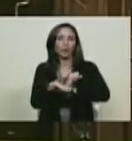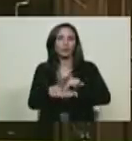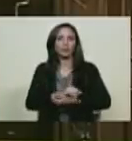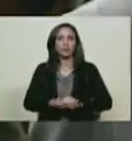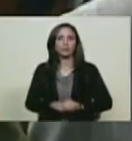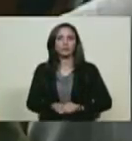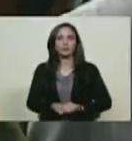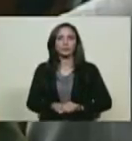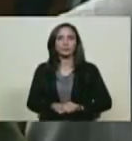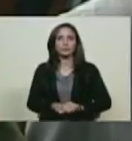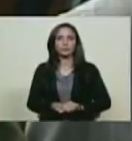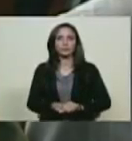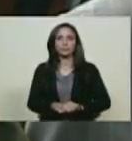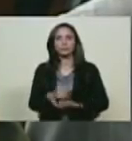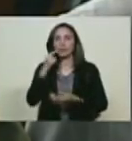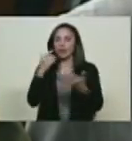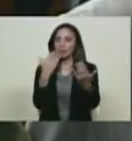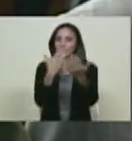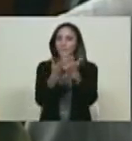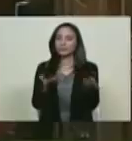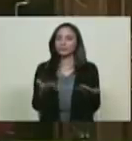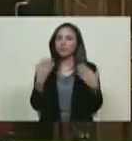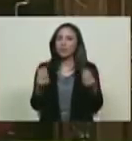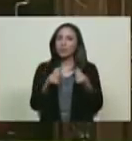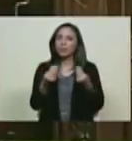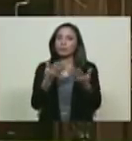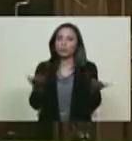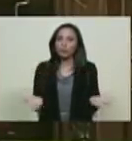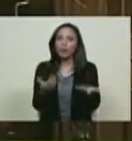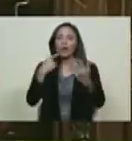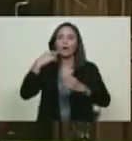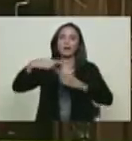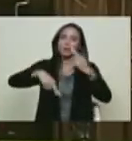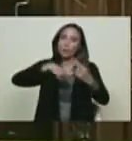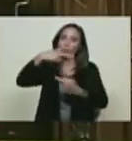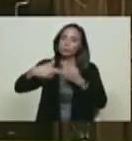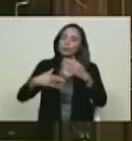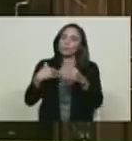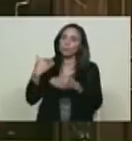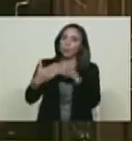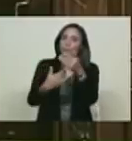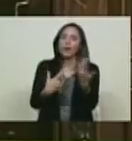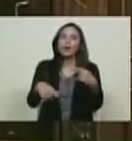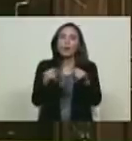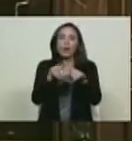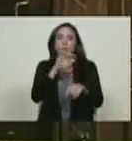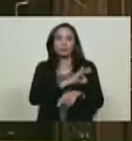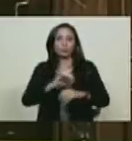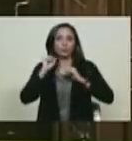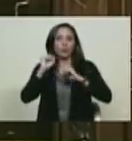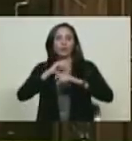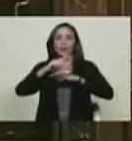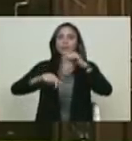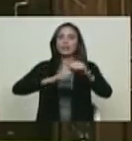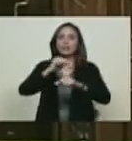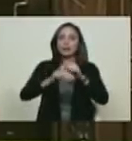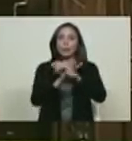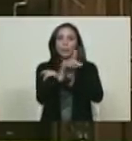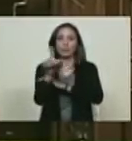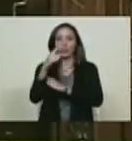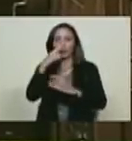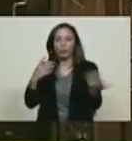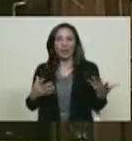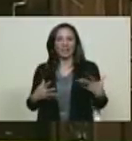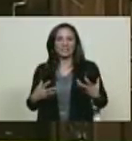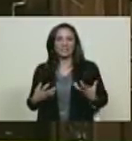pueblo y Fuerza Armada, ¿haciendo qué? Una revolución, la revolución socialista del siglo XXI, para que les